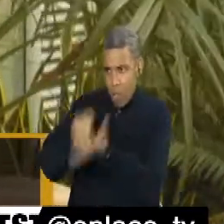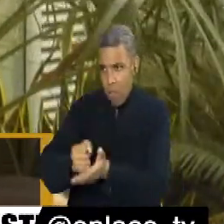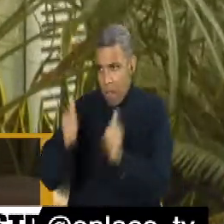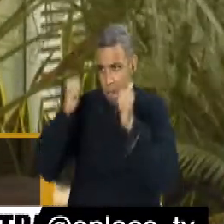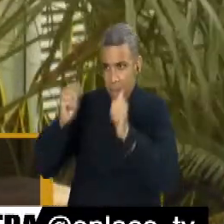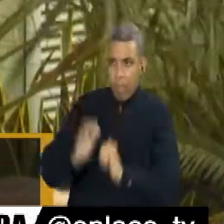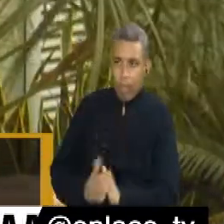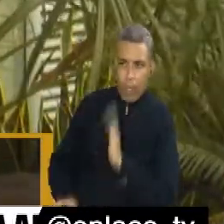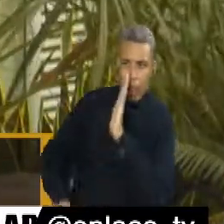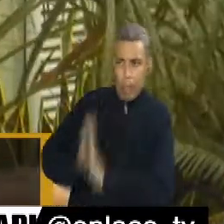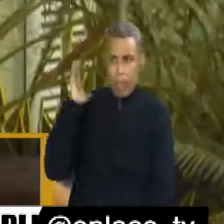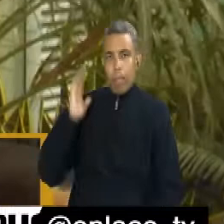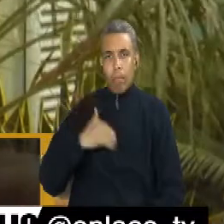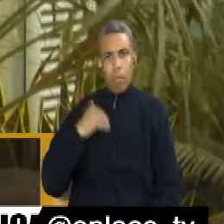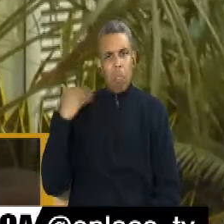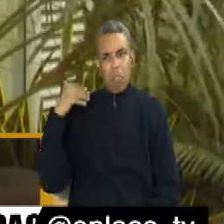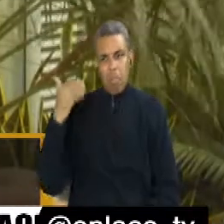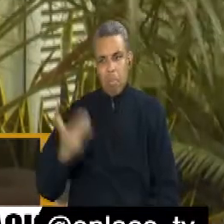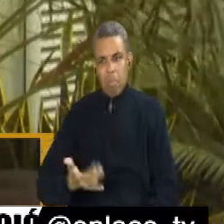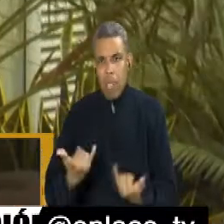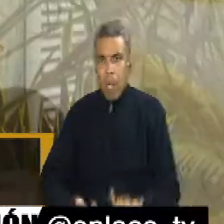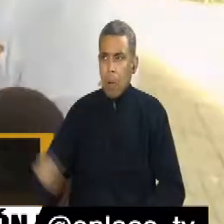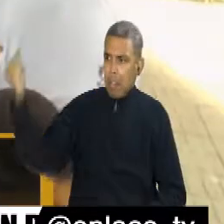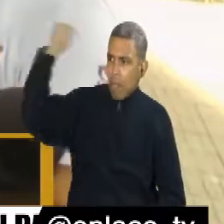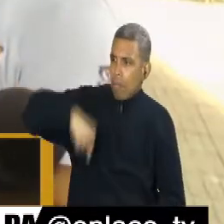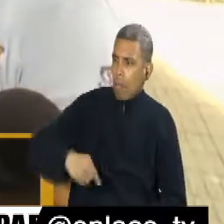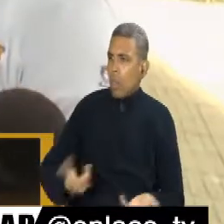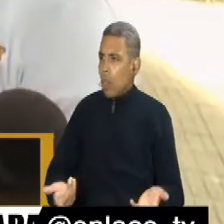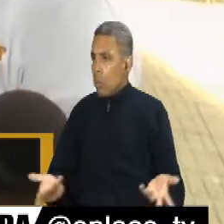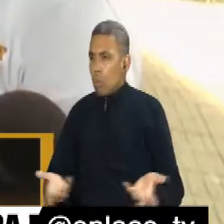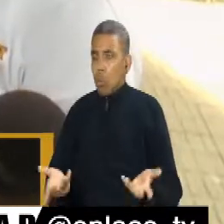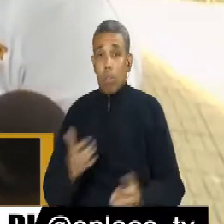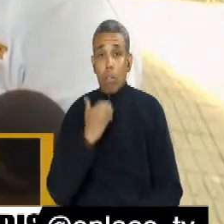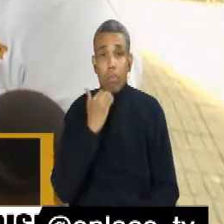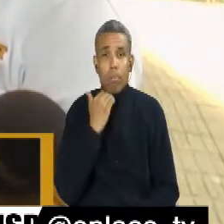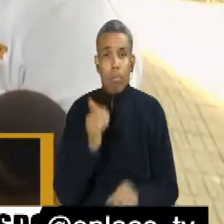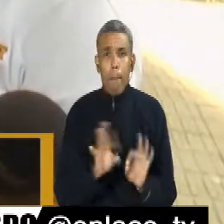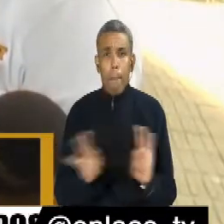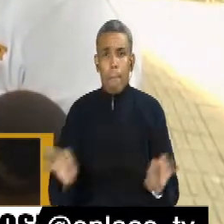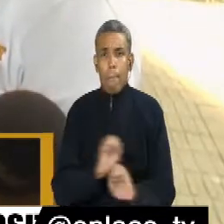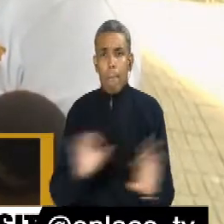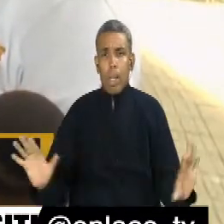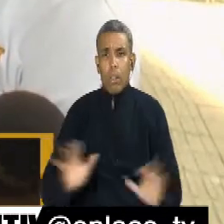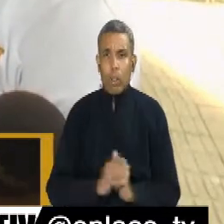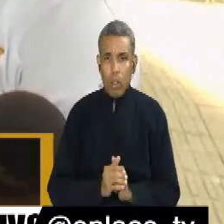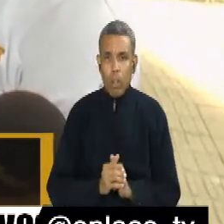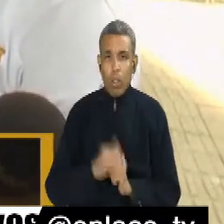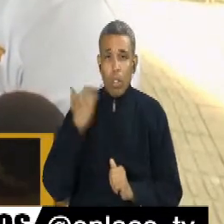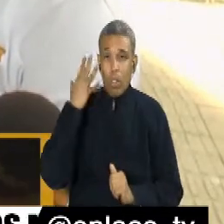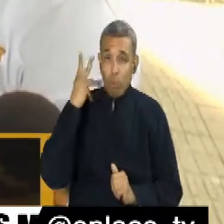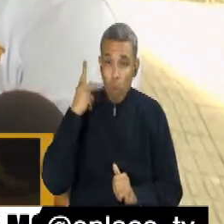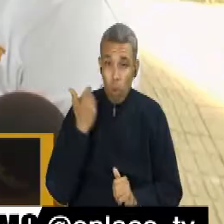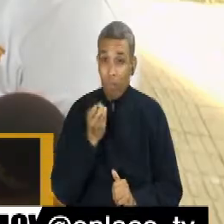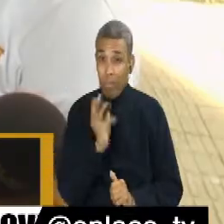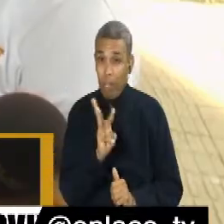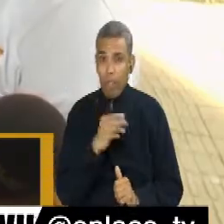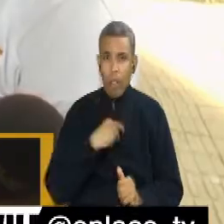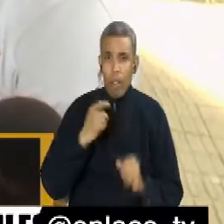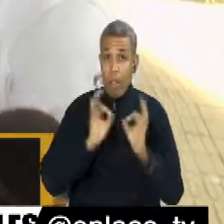volver a saber nada de él ni nadie nos da razón de él. Desde hace 13 días su familia lo busca de manera desesperada